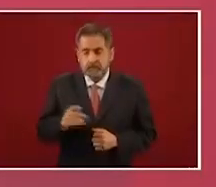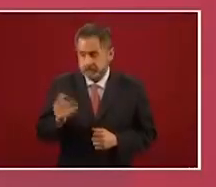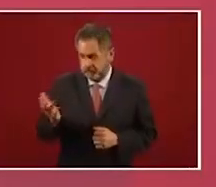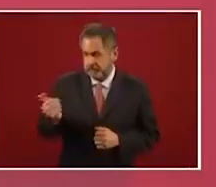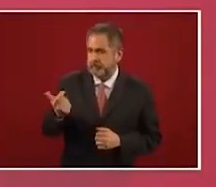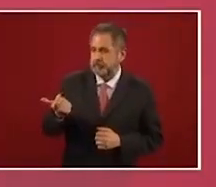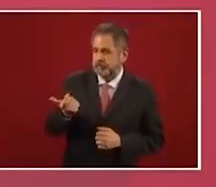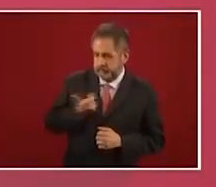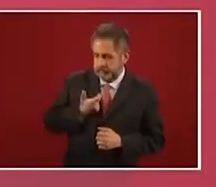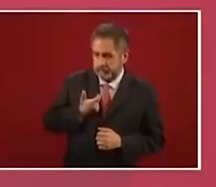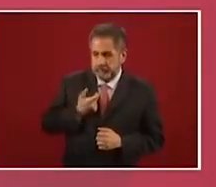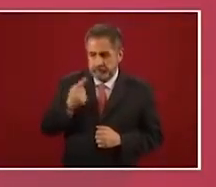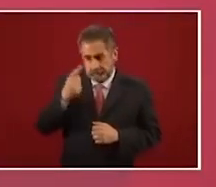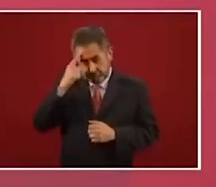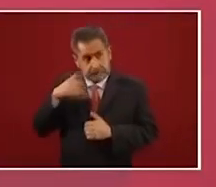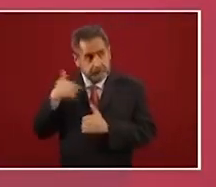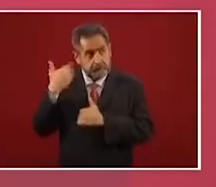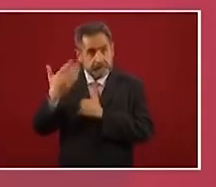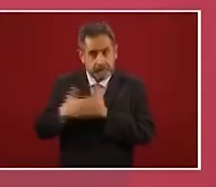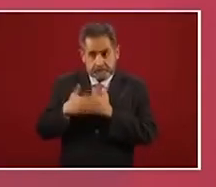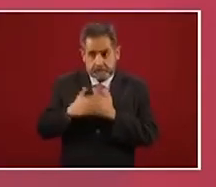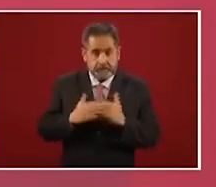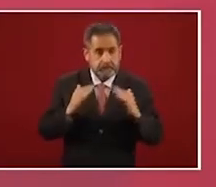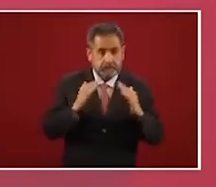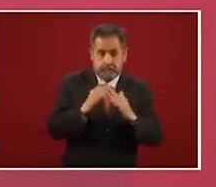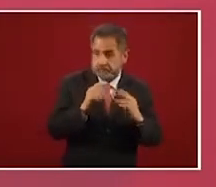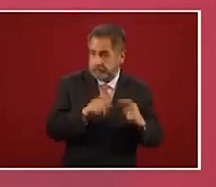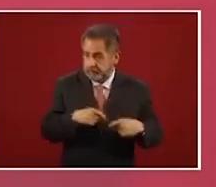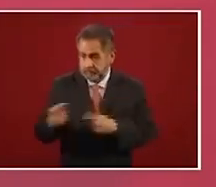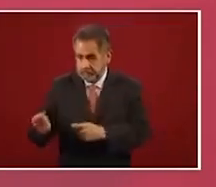dinero, de entrega de